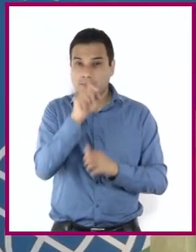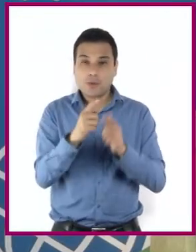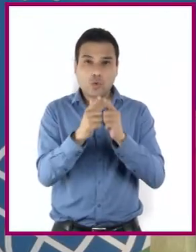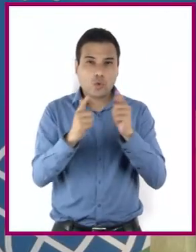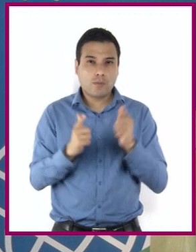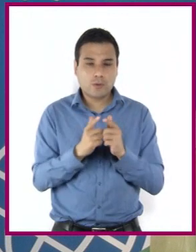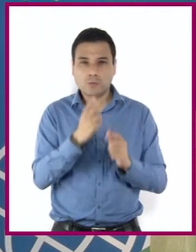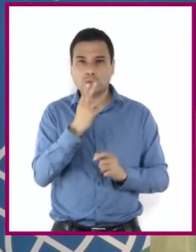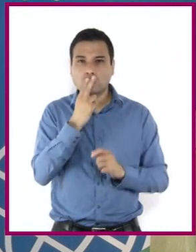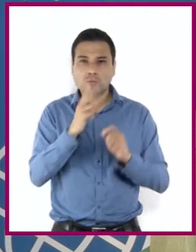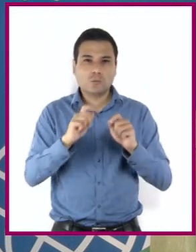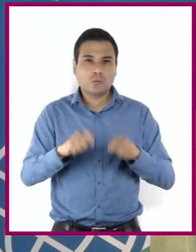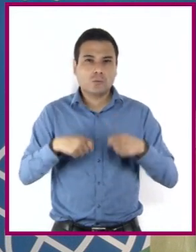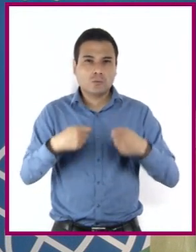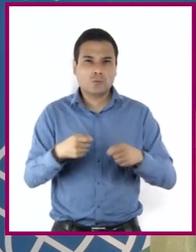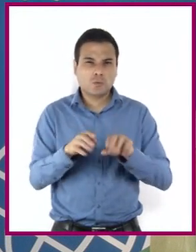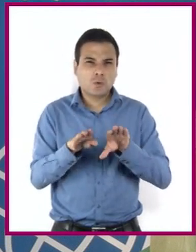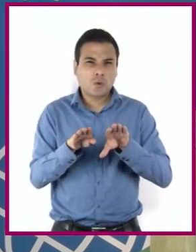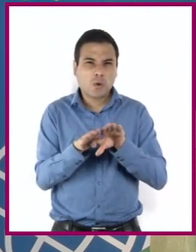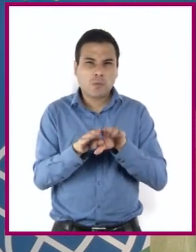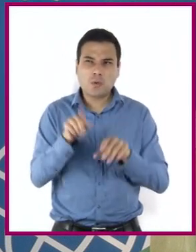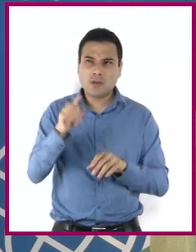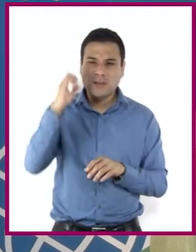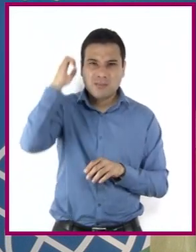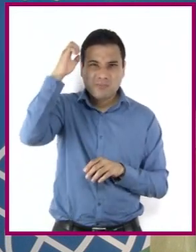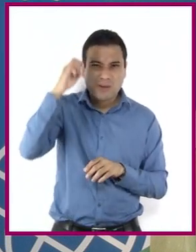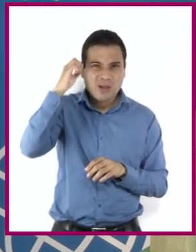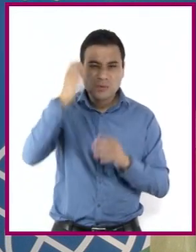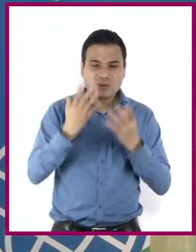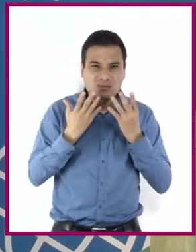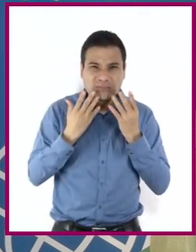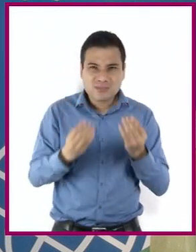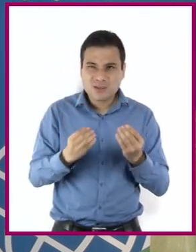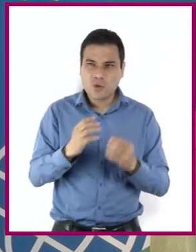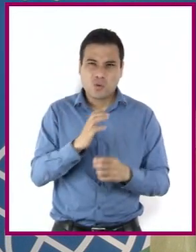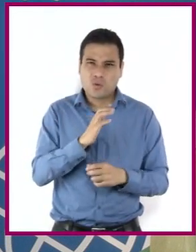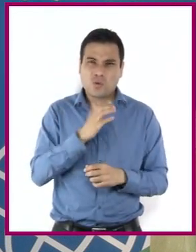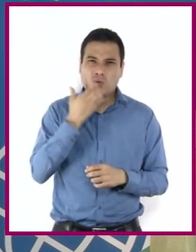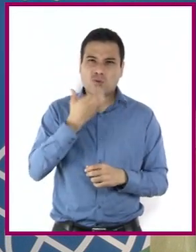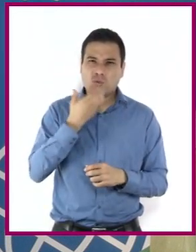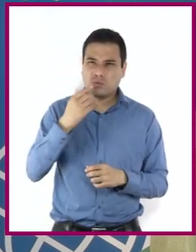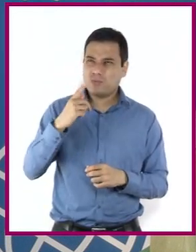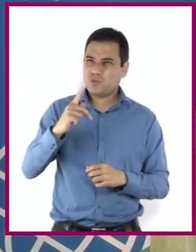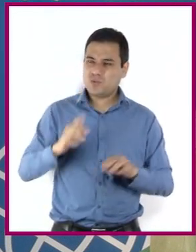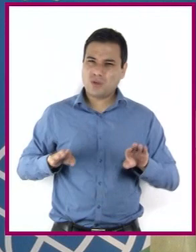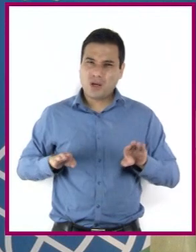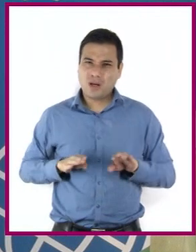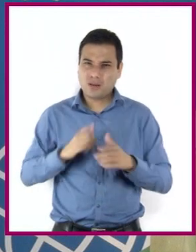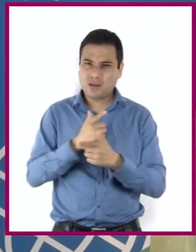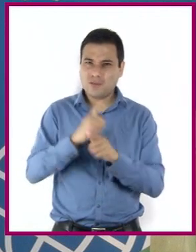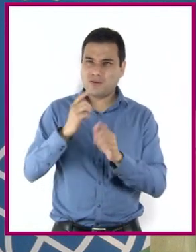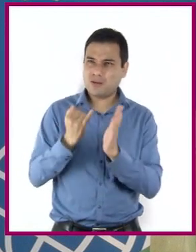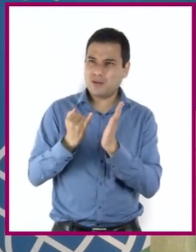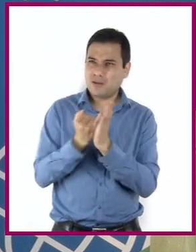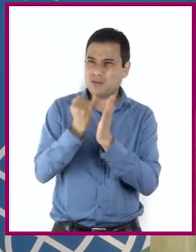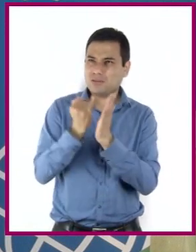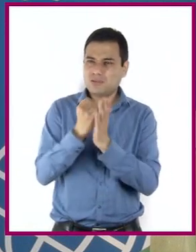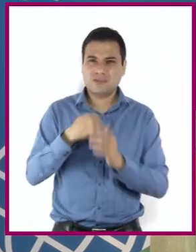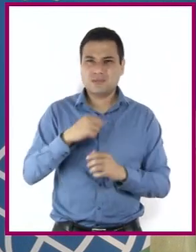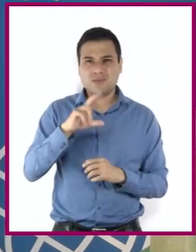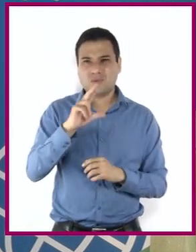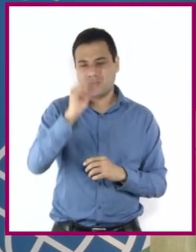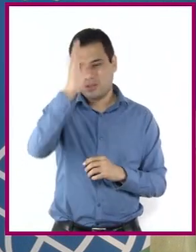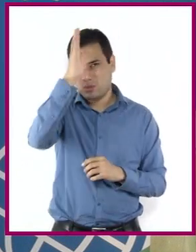muestran indiferentes ante las decisiones de tendencia liberal tomadas por Maximiliano, que terminan